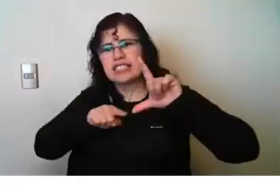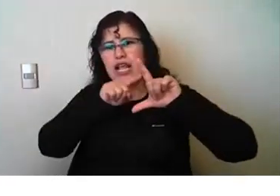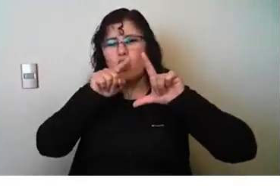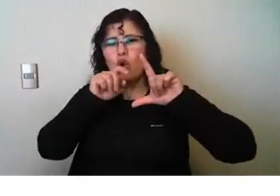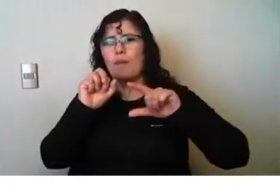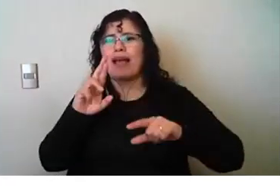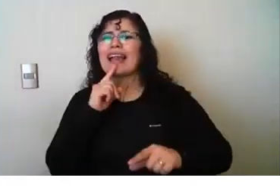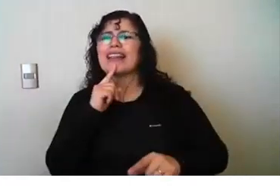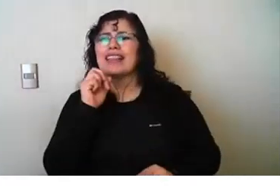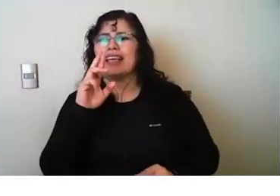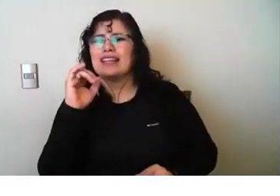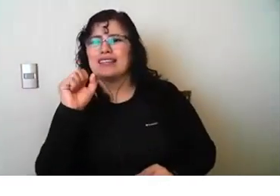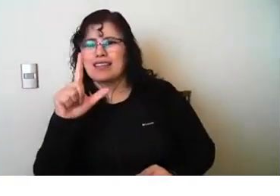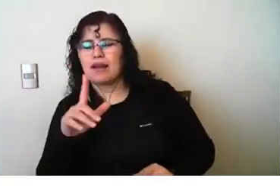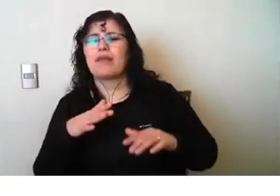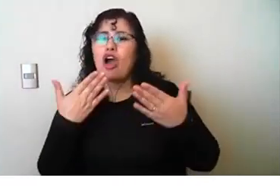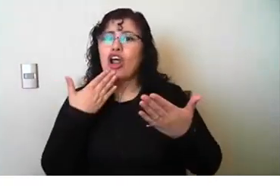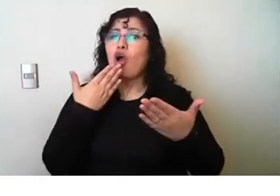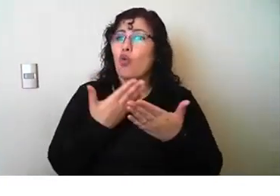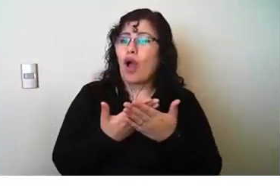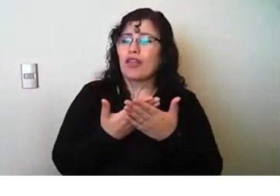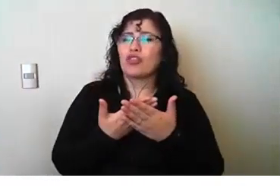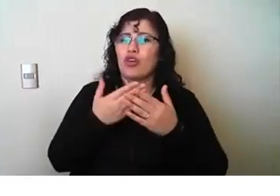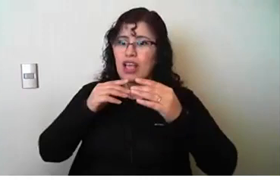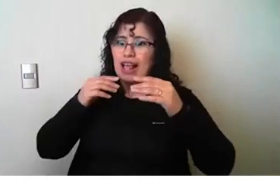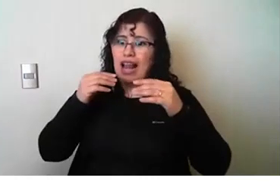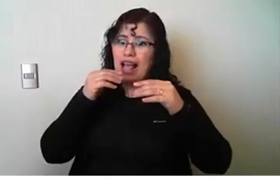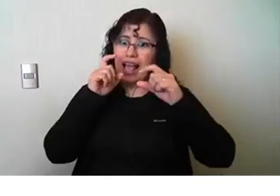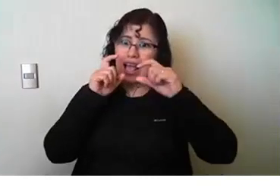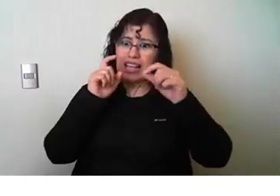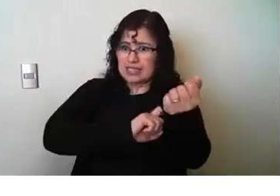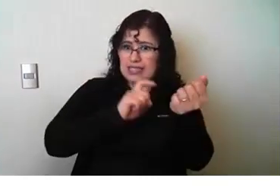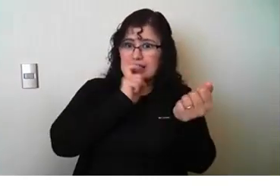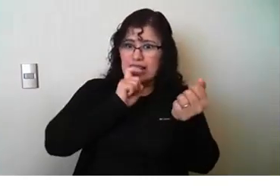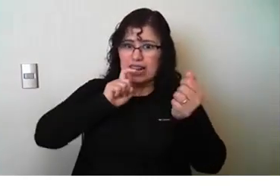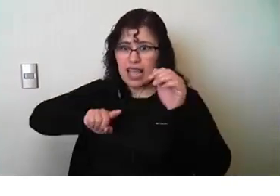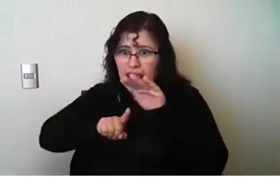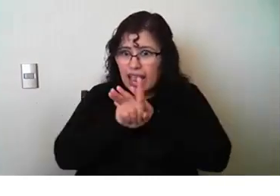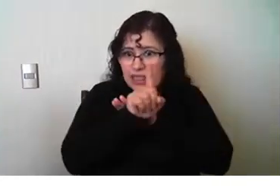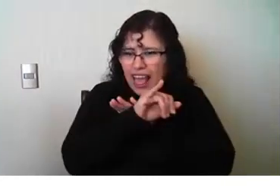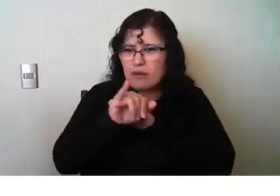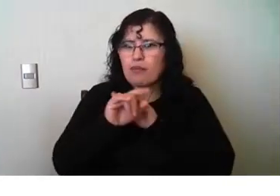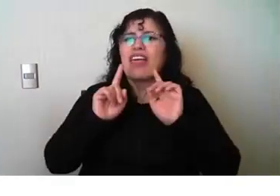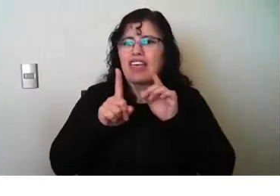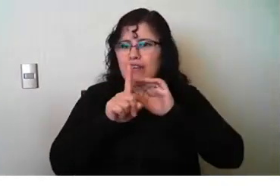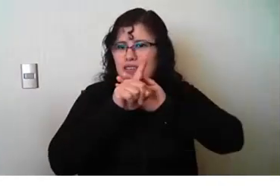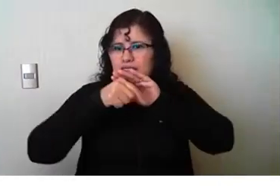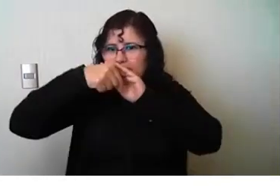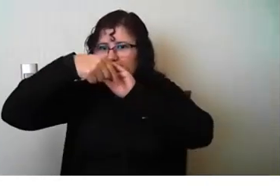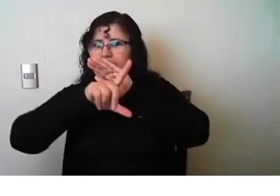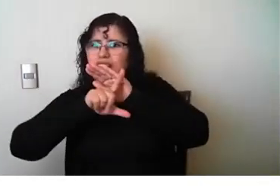sangre que entra tiene que salir. Hay un sistema venoso que aporta a estos grandes senos, que son desdoblamiento de la dura